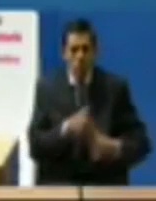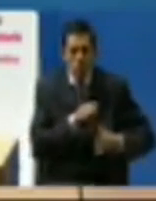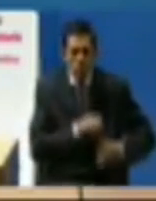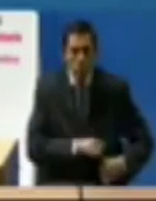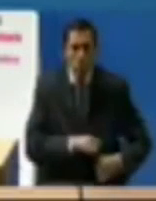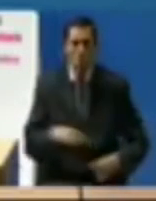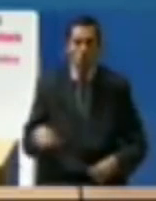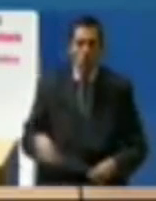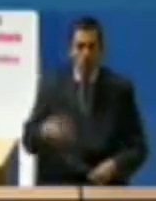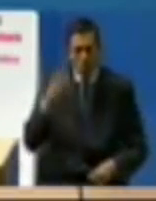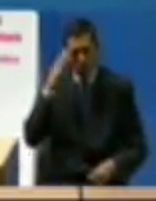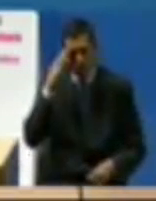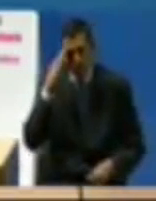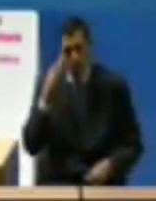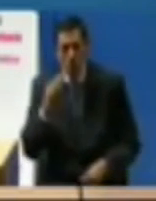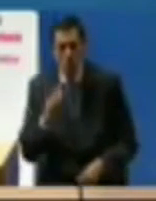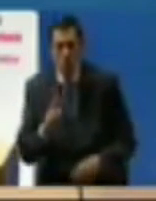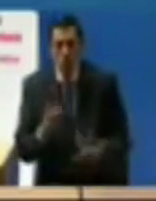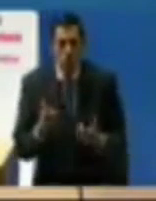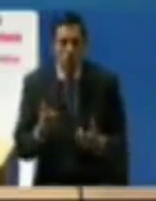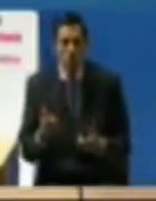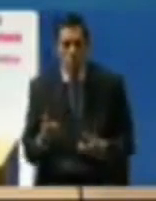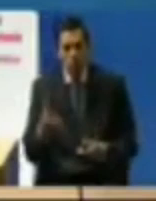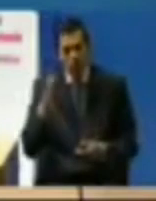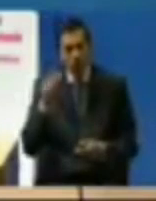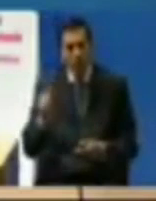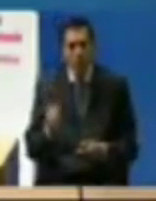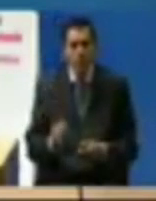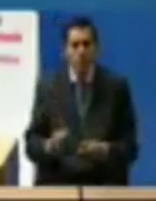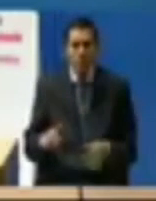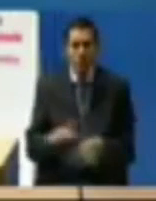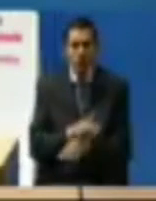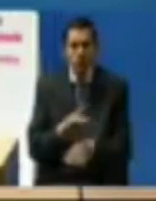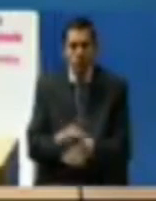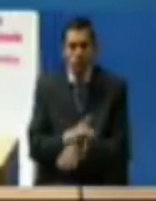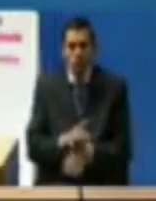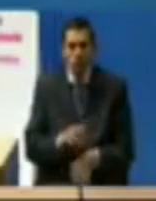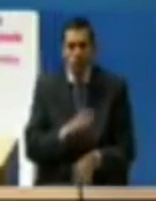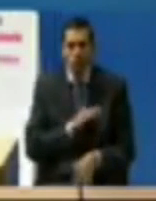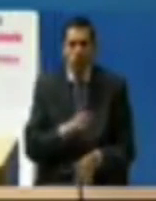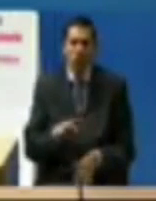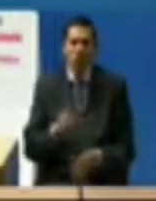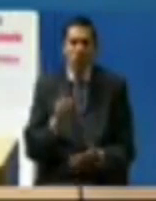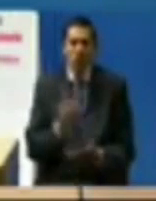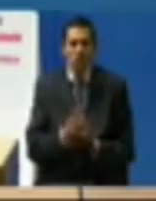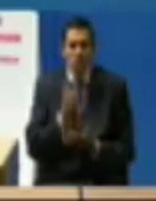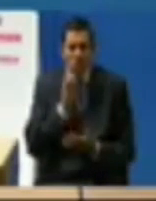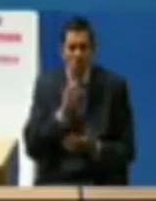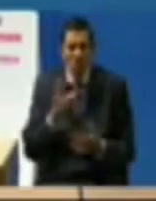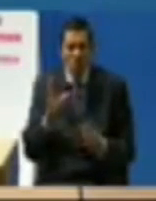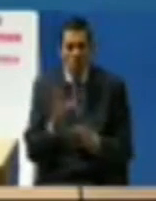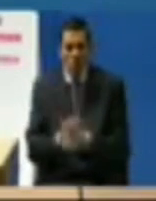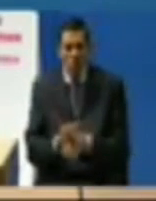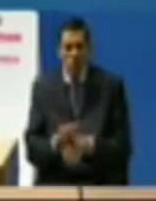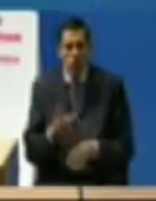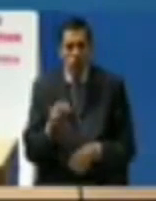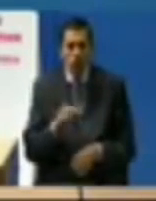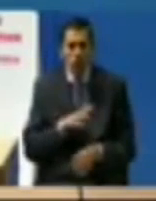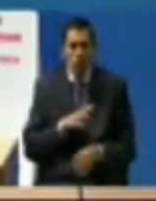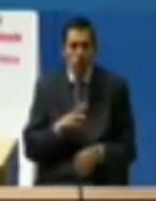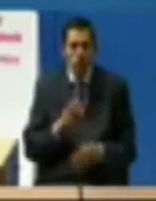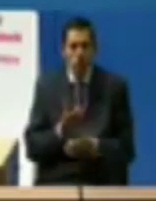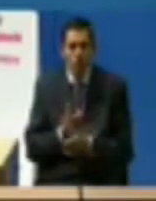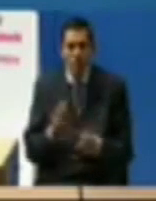y eliminar los estereotipos de género. De ahí la vital importancia de contar con este tipo de información para el